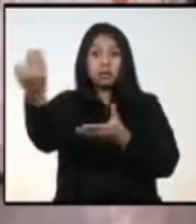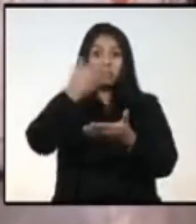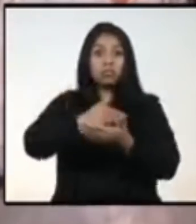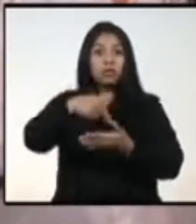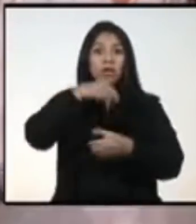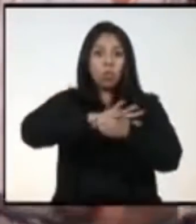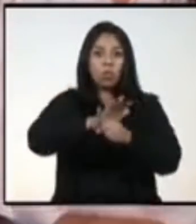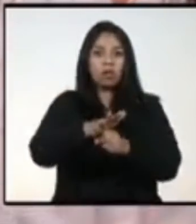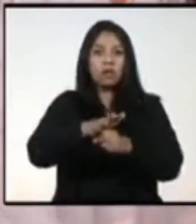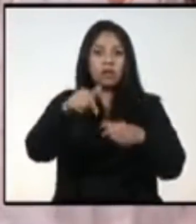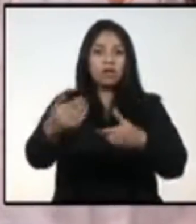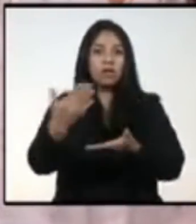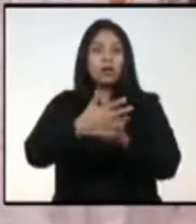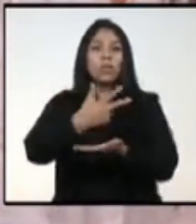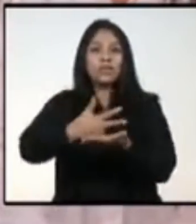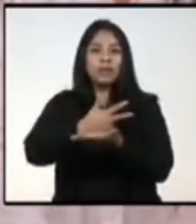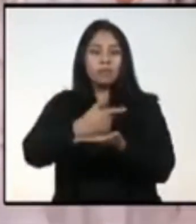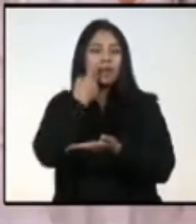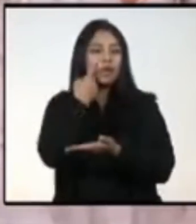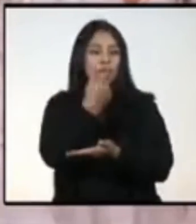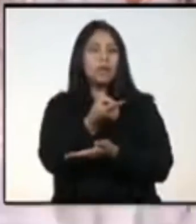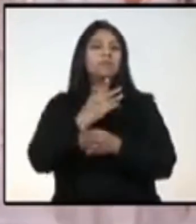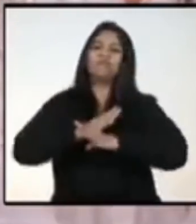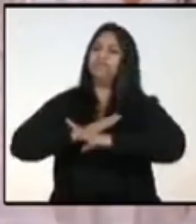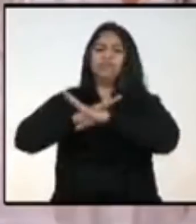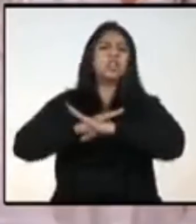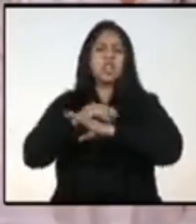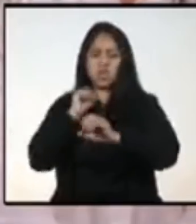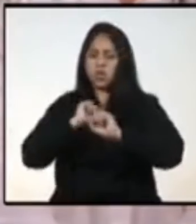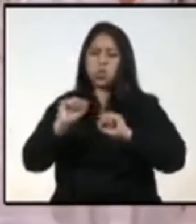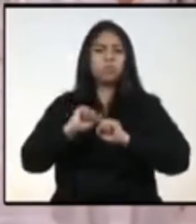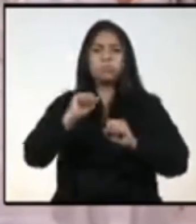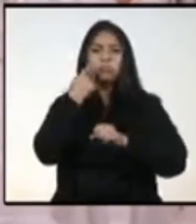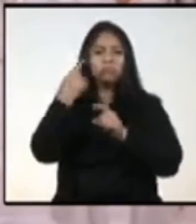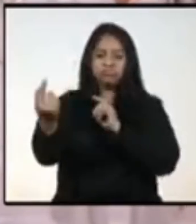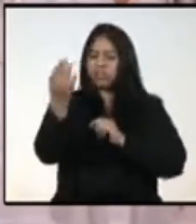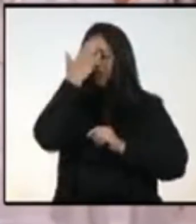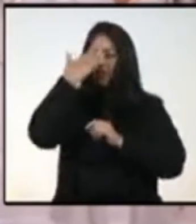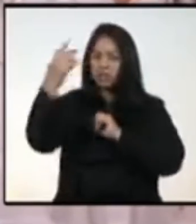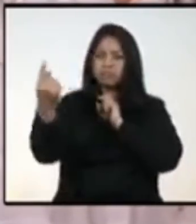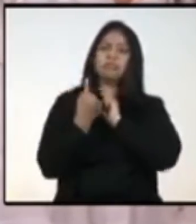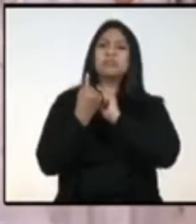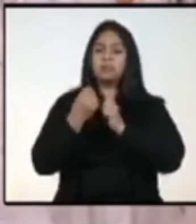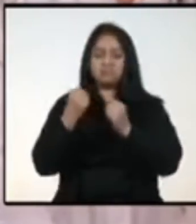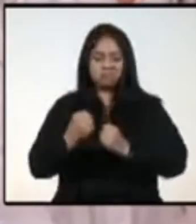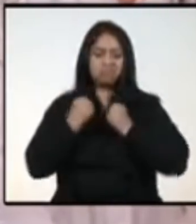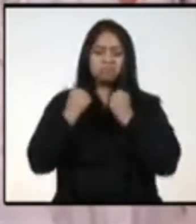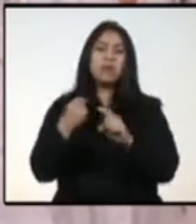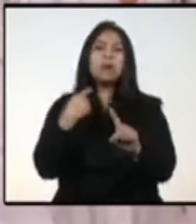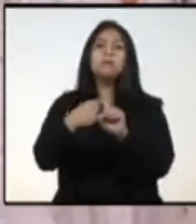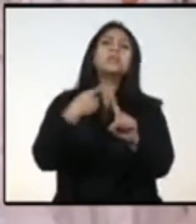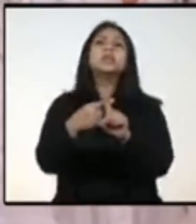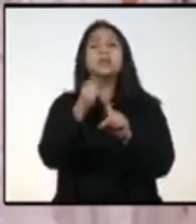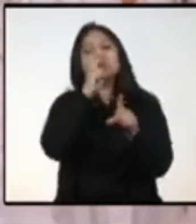positivismo que estamos enfrentando ahorita. La prevención, enfrentaremos la enfermedad con igual, con mucho positivismo, con